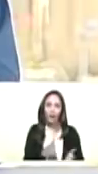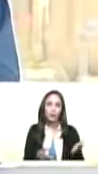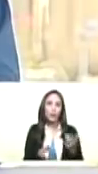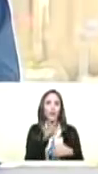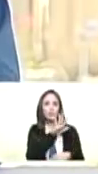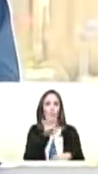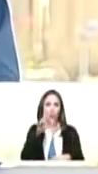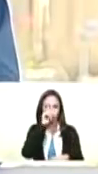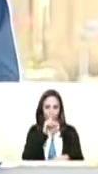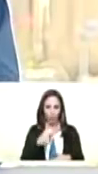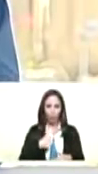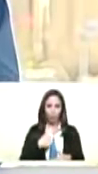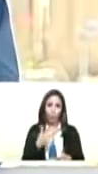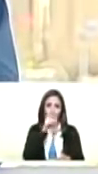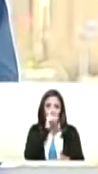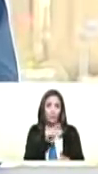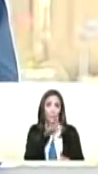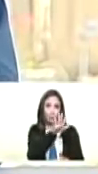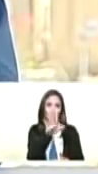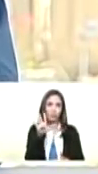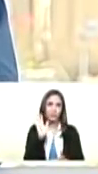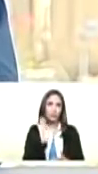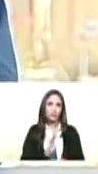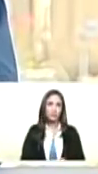yo. Eso.